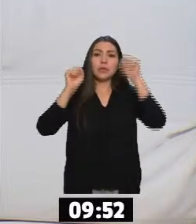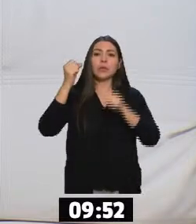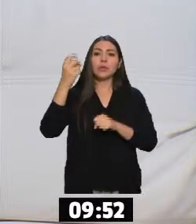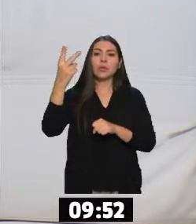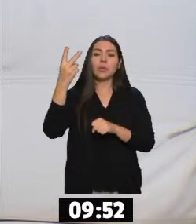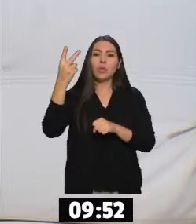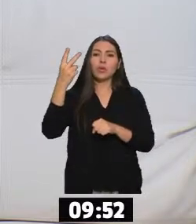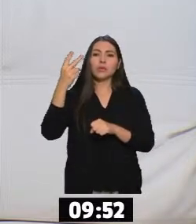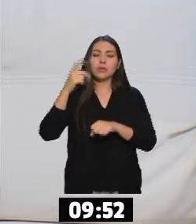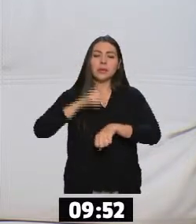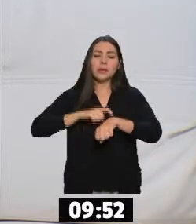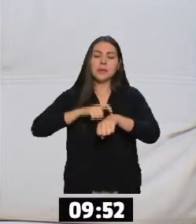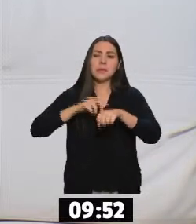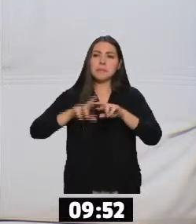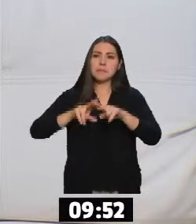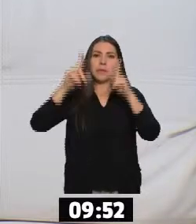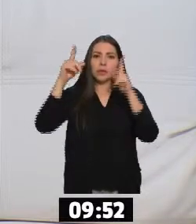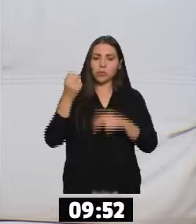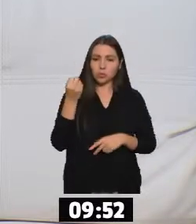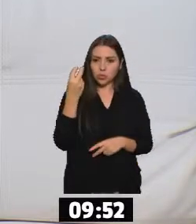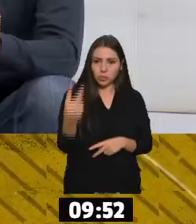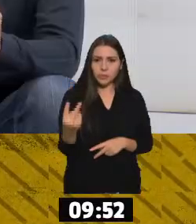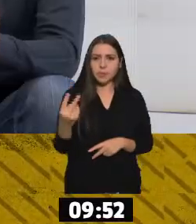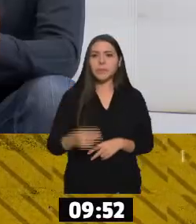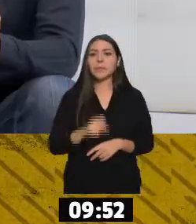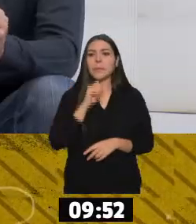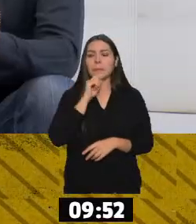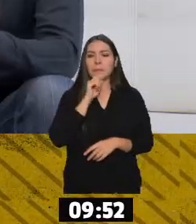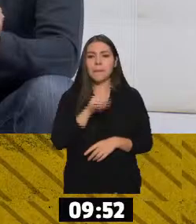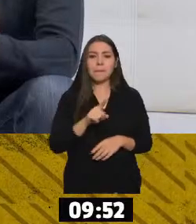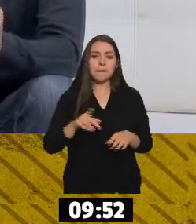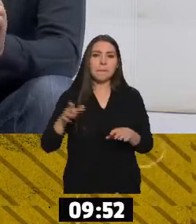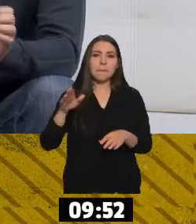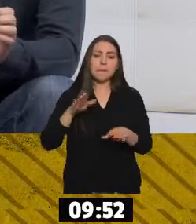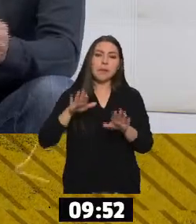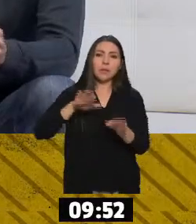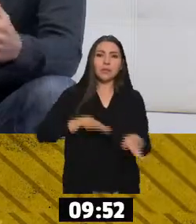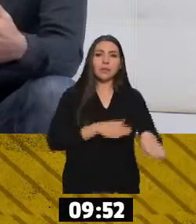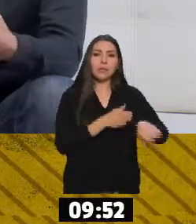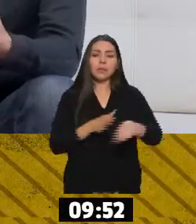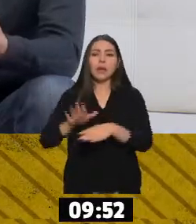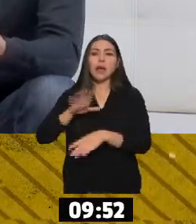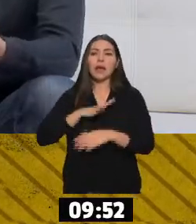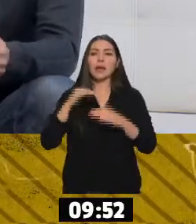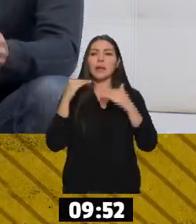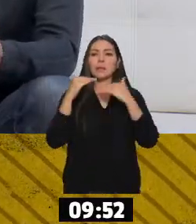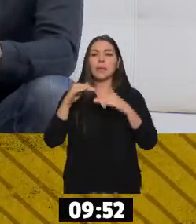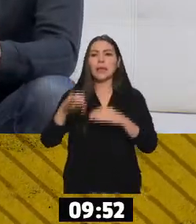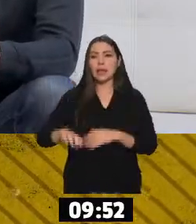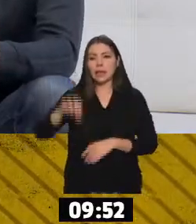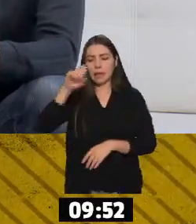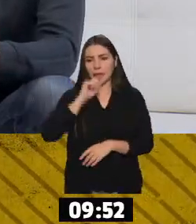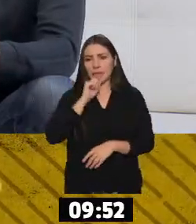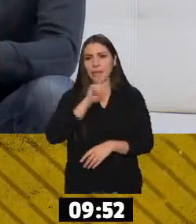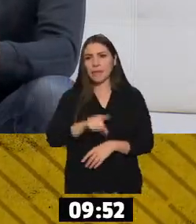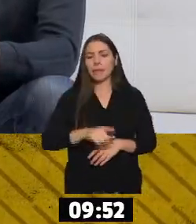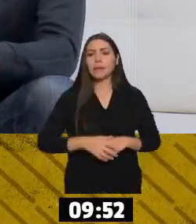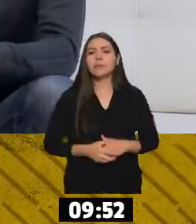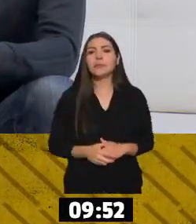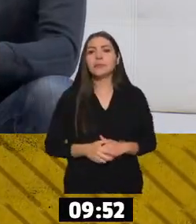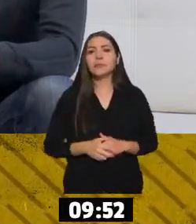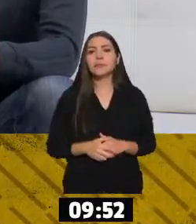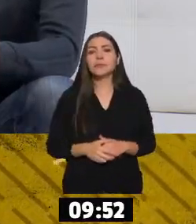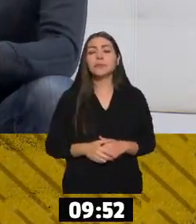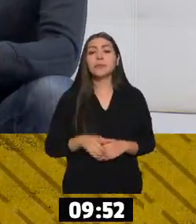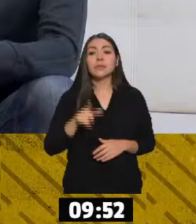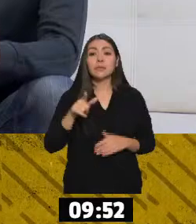mundiales. Sin embargo, también es cierto que en el skate hubo una restricción de edad, por eso participaron No tan pudieron, jóvenes. ni